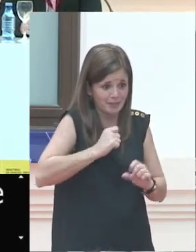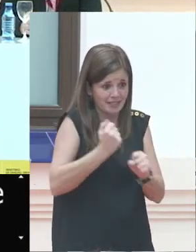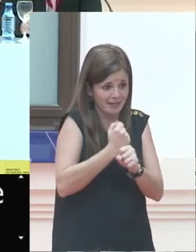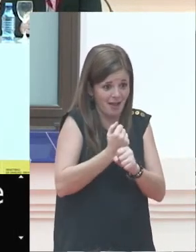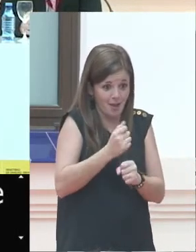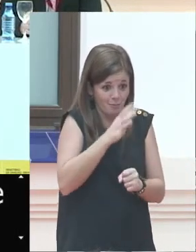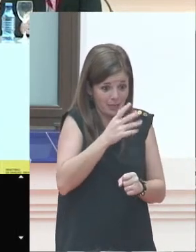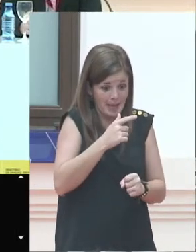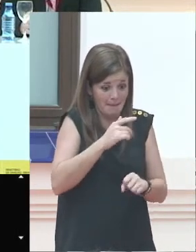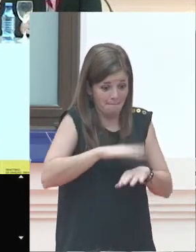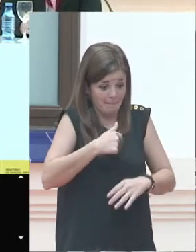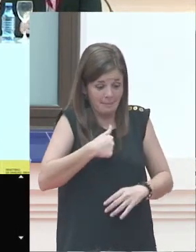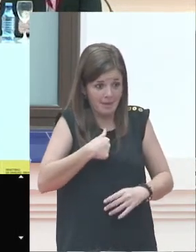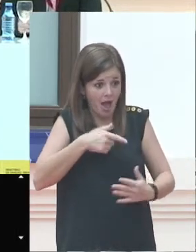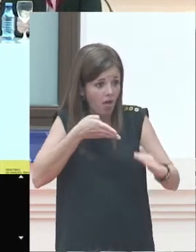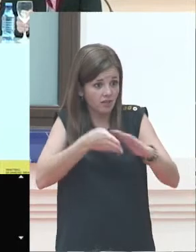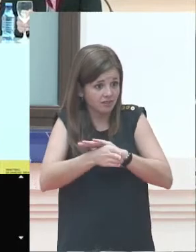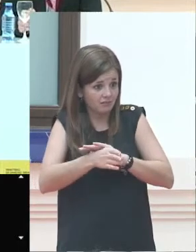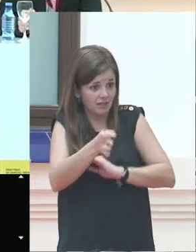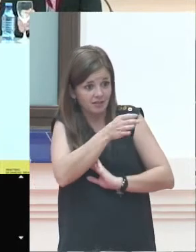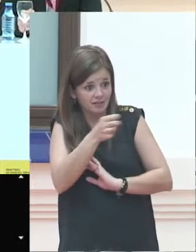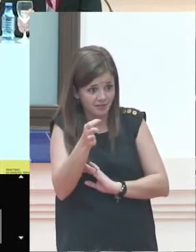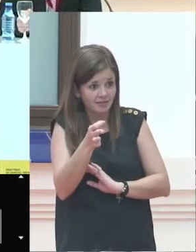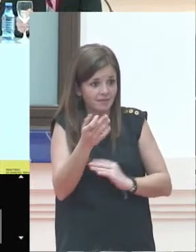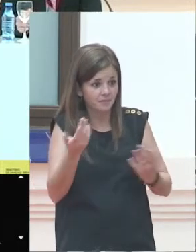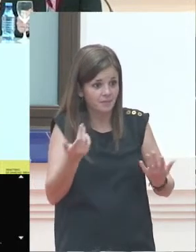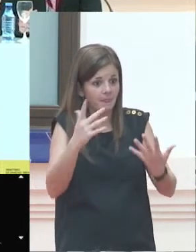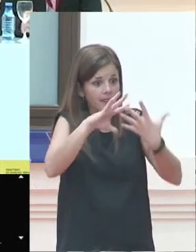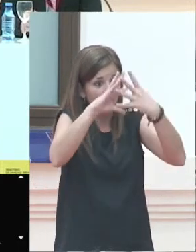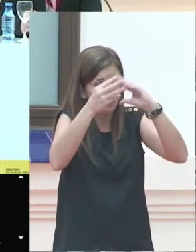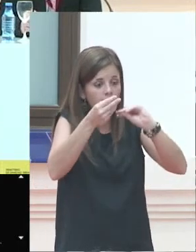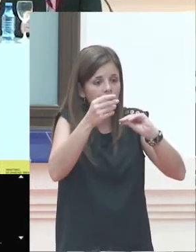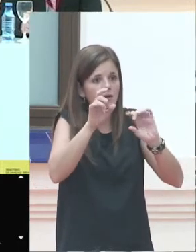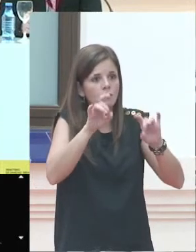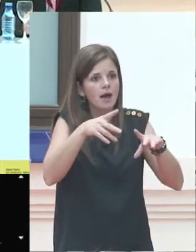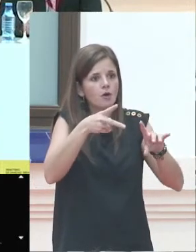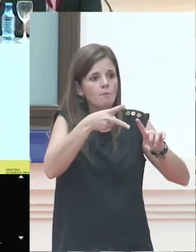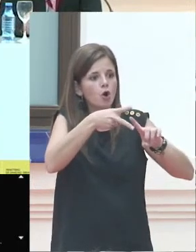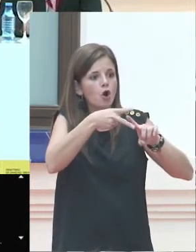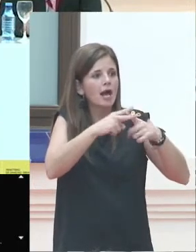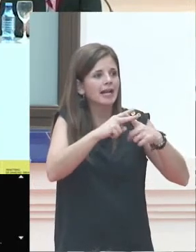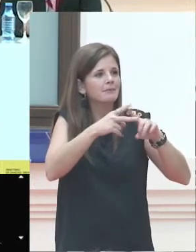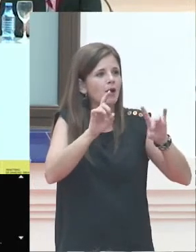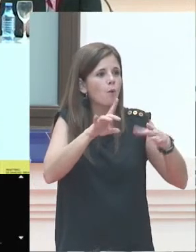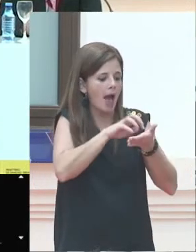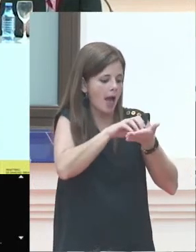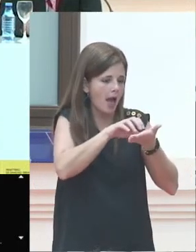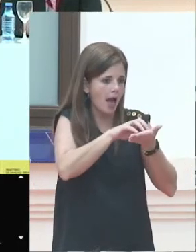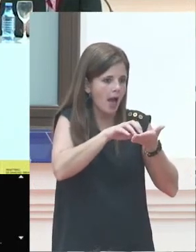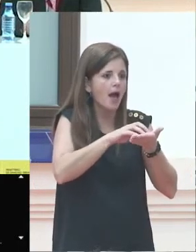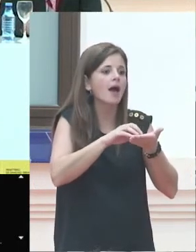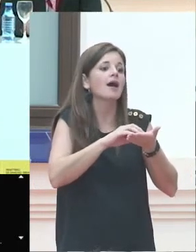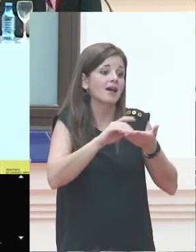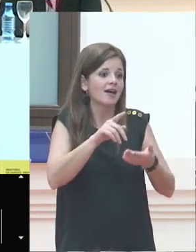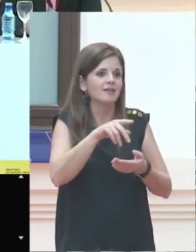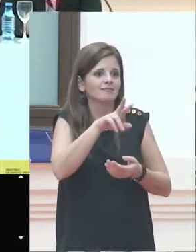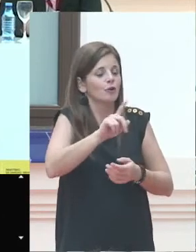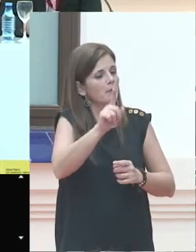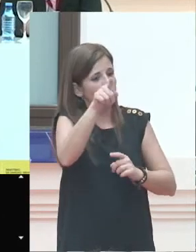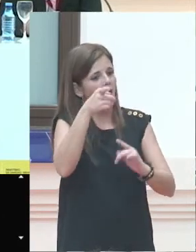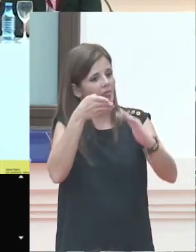ahí tiende a hacerse accesible. Entonces, aunque yo obligo a mi alumnado a trabajar a través de la nube, en